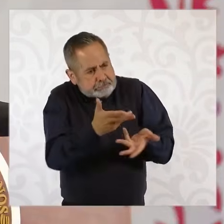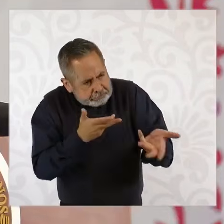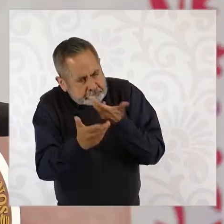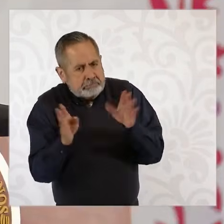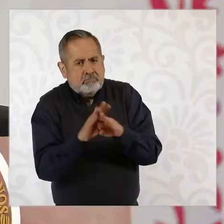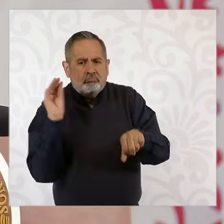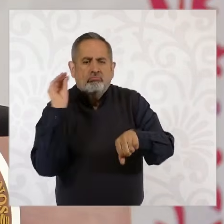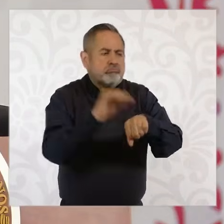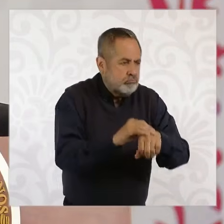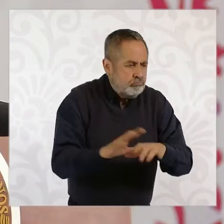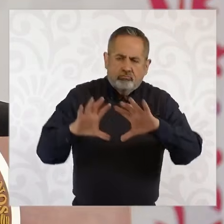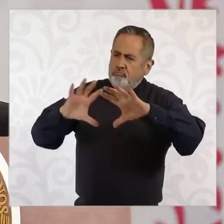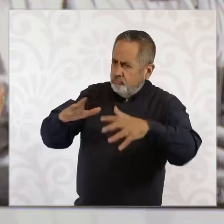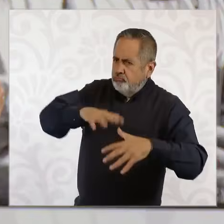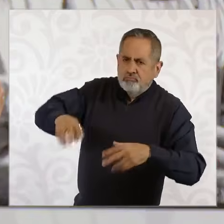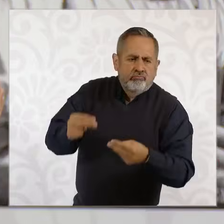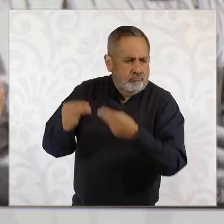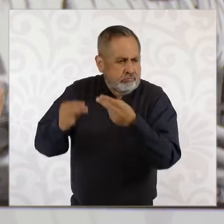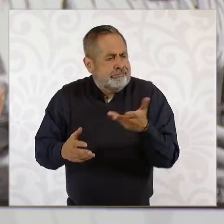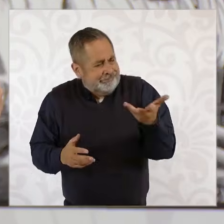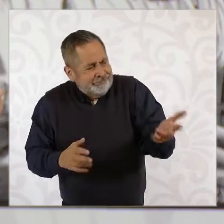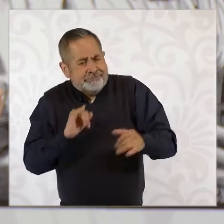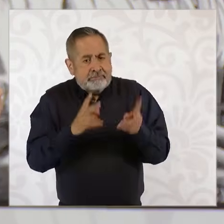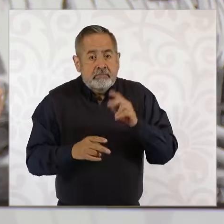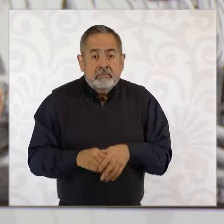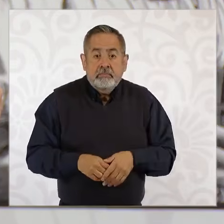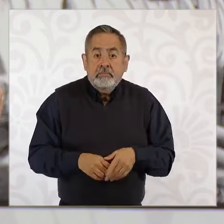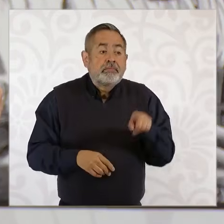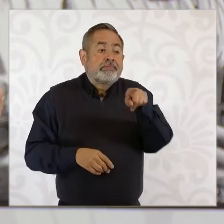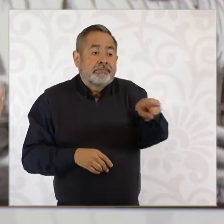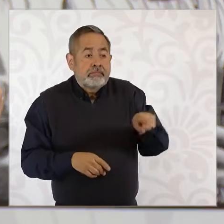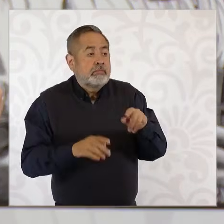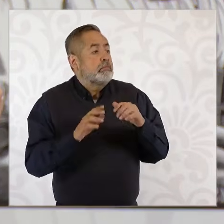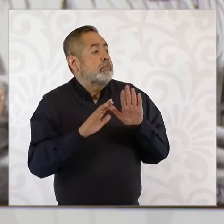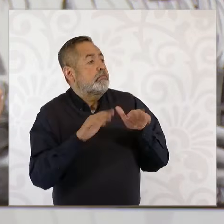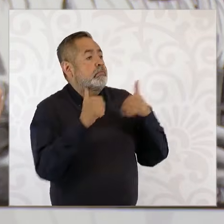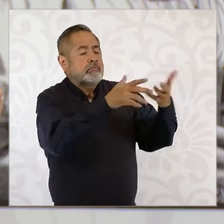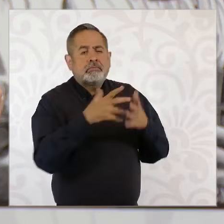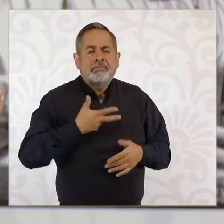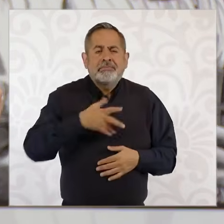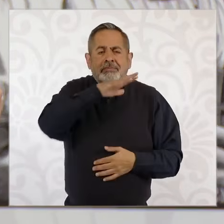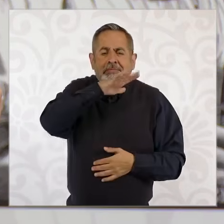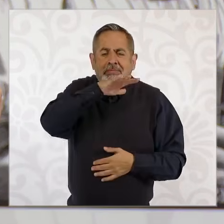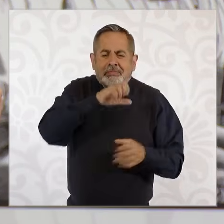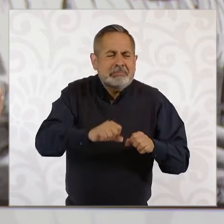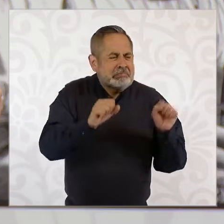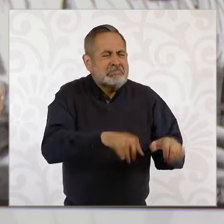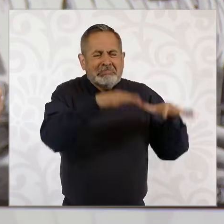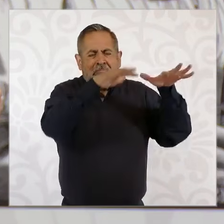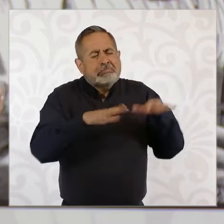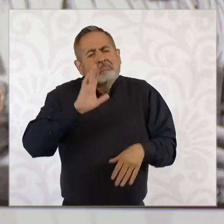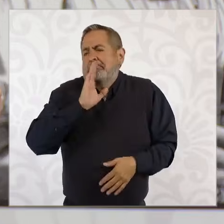se va a colocar el polo de economía circular. Pero además, ellos tienen un basurero a cielo abierto, un basurero mal manejado,